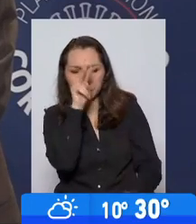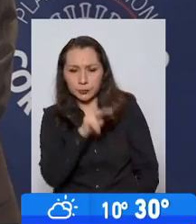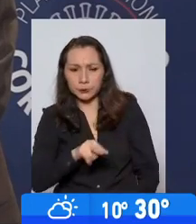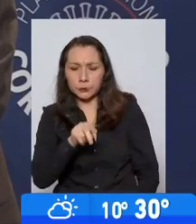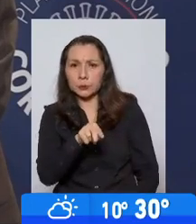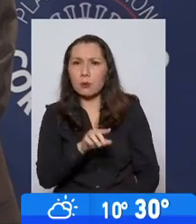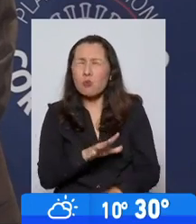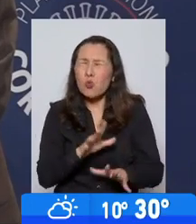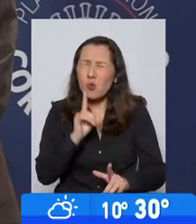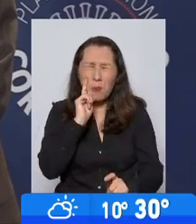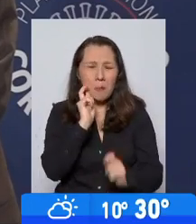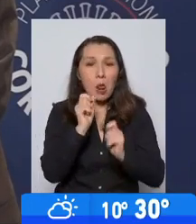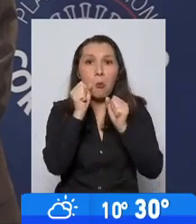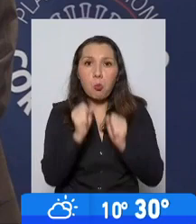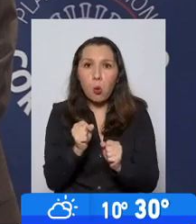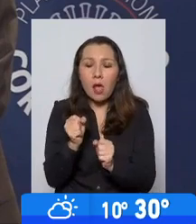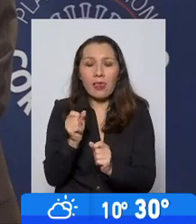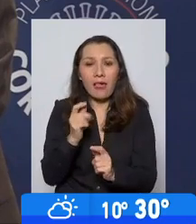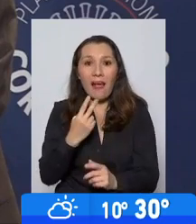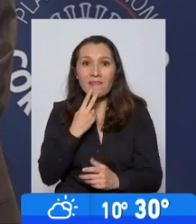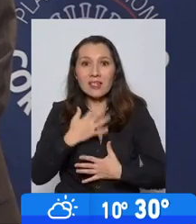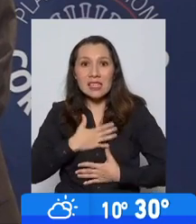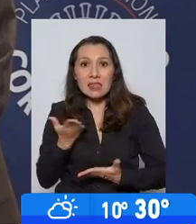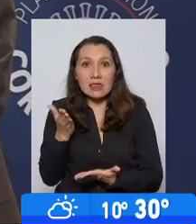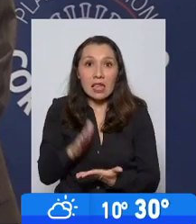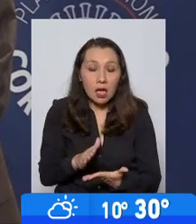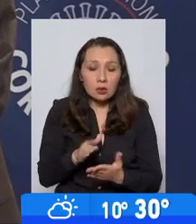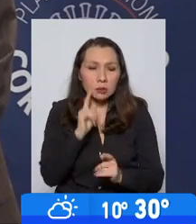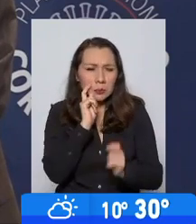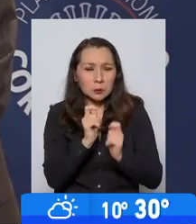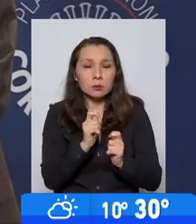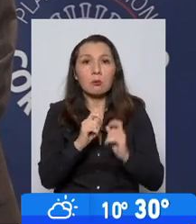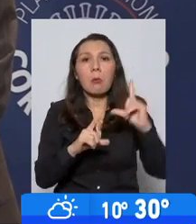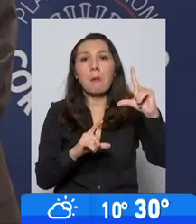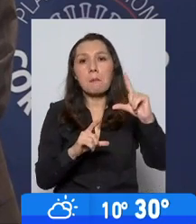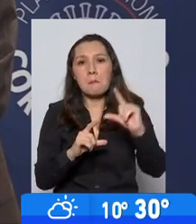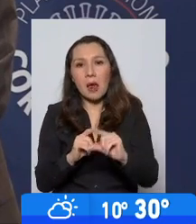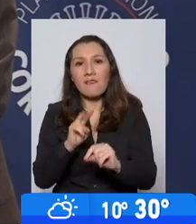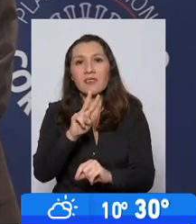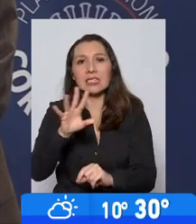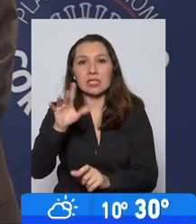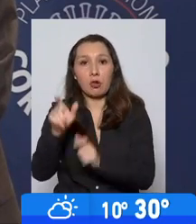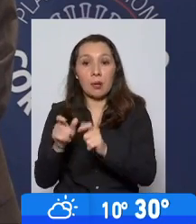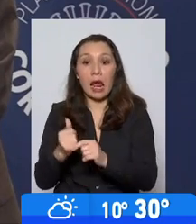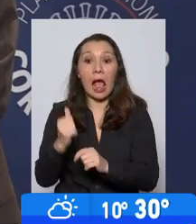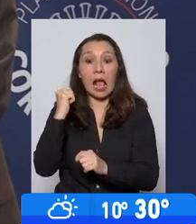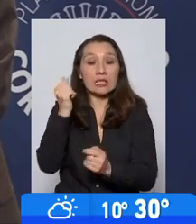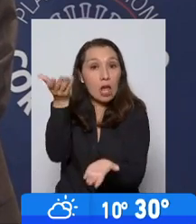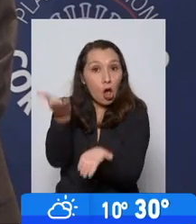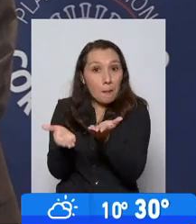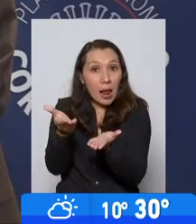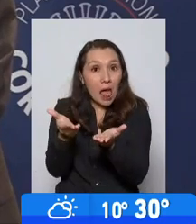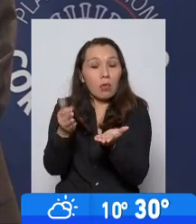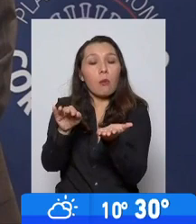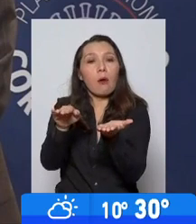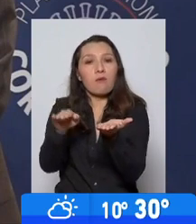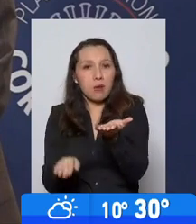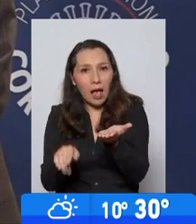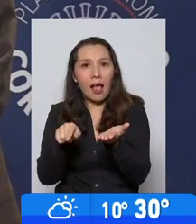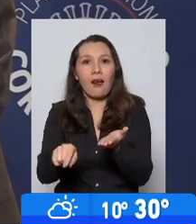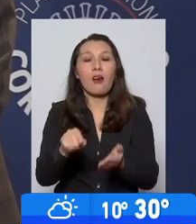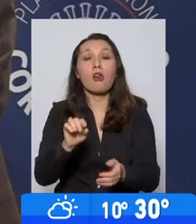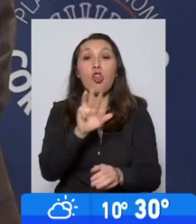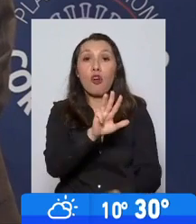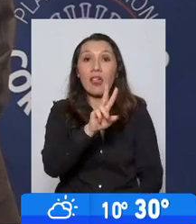condición de mucho riesgo vital, tenemos una reducción de 25 casos respecto a ayer,